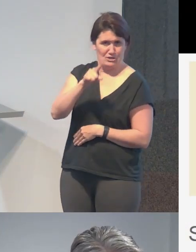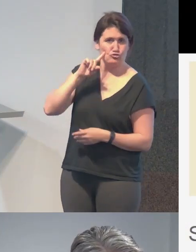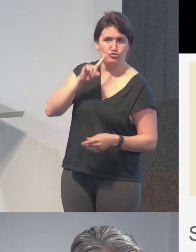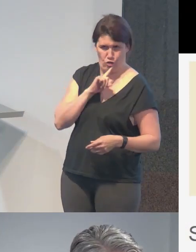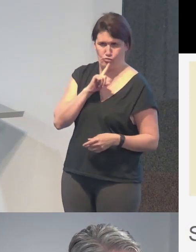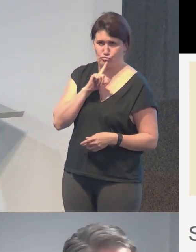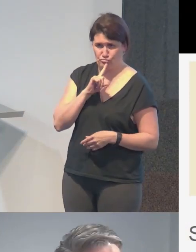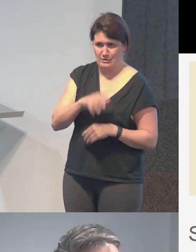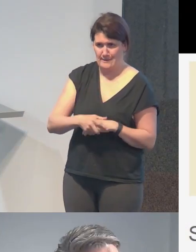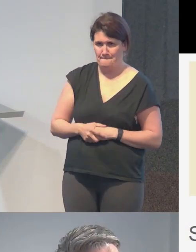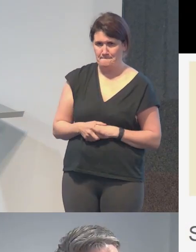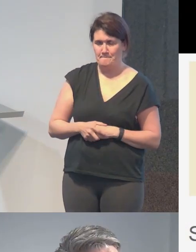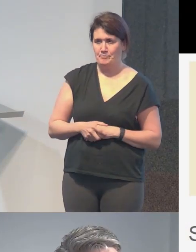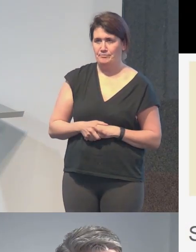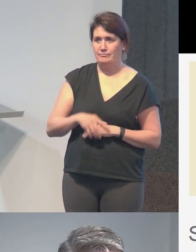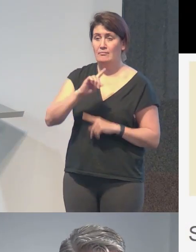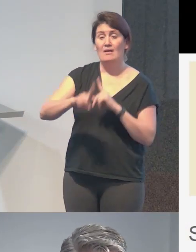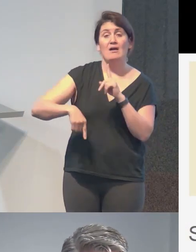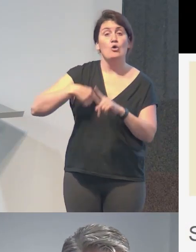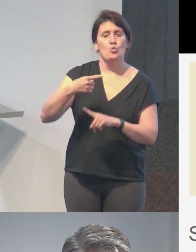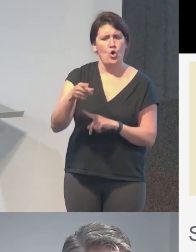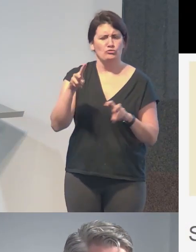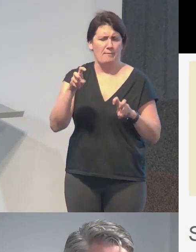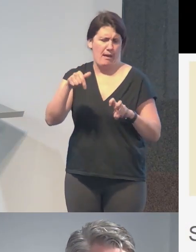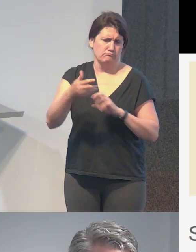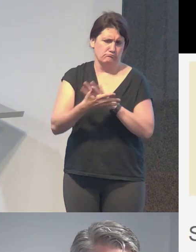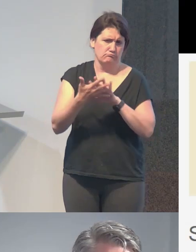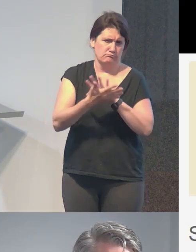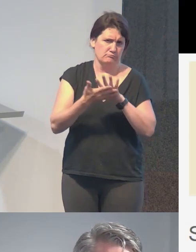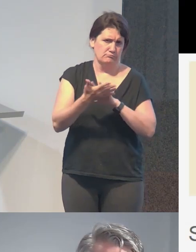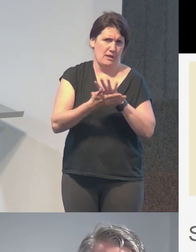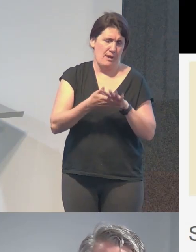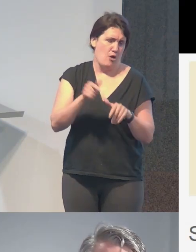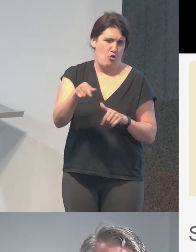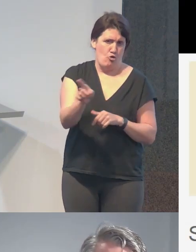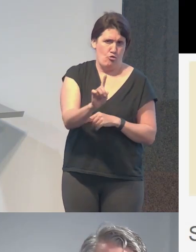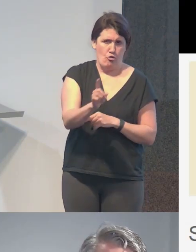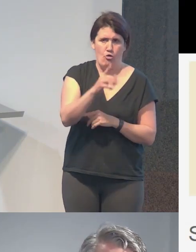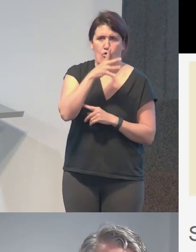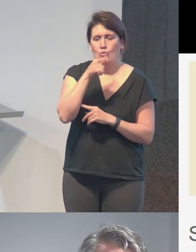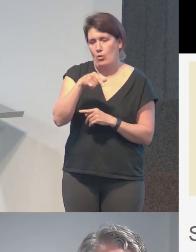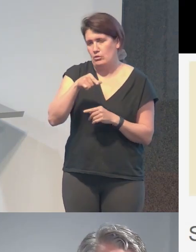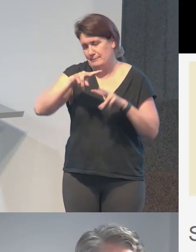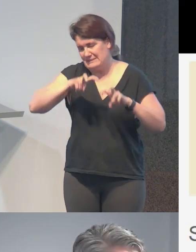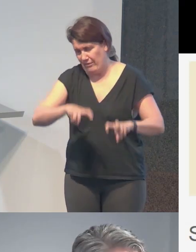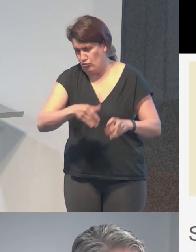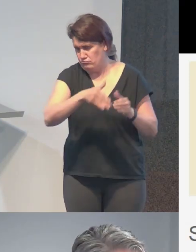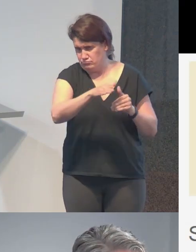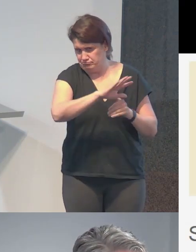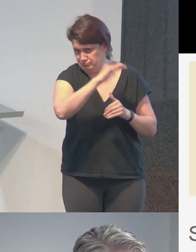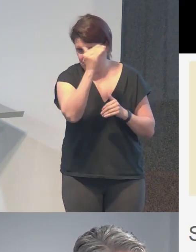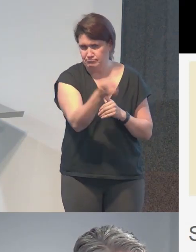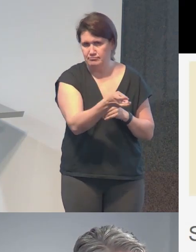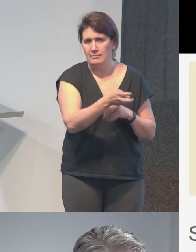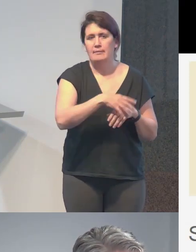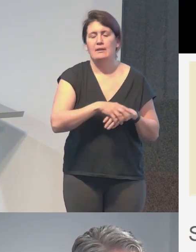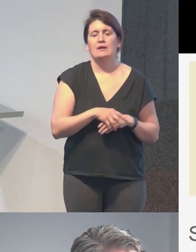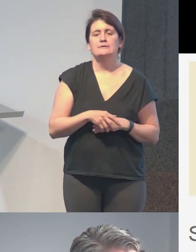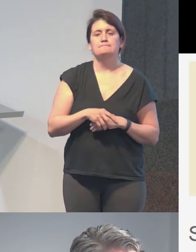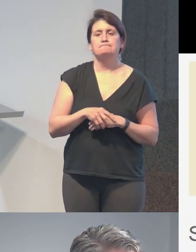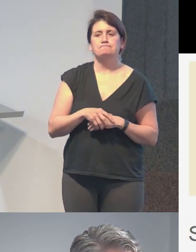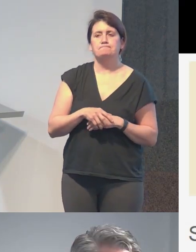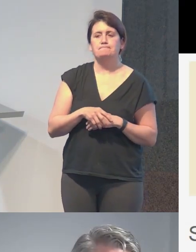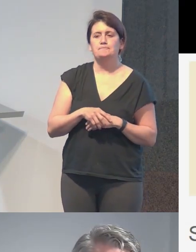sordos. No voy a hablar de ese tema hoy, me voy a centrar más en la investigación que hacemos en lengua de